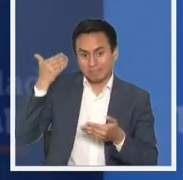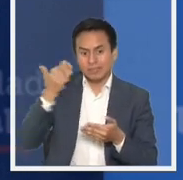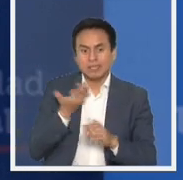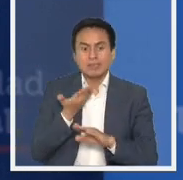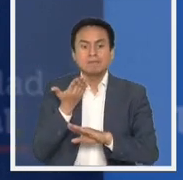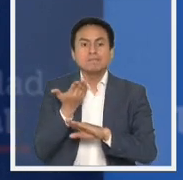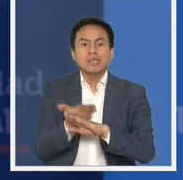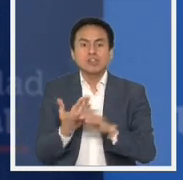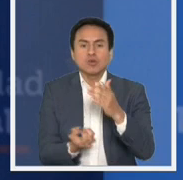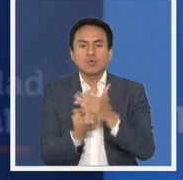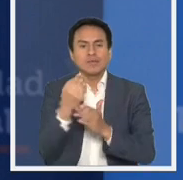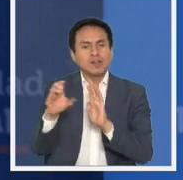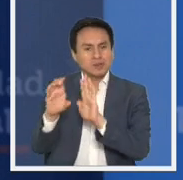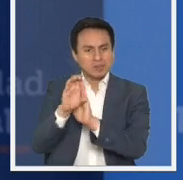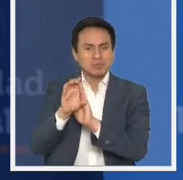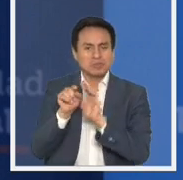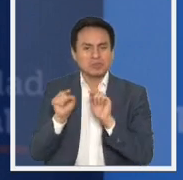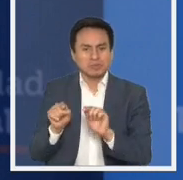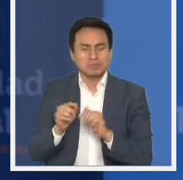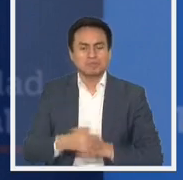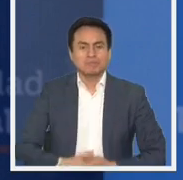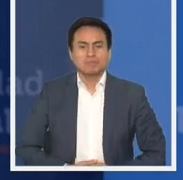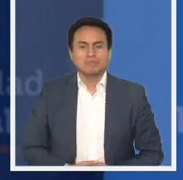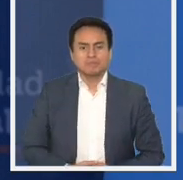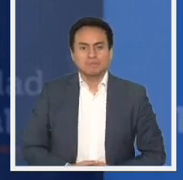pidiendo una nueva constitución